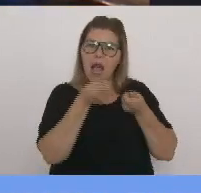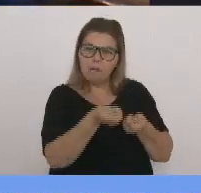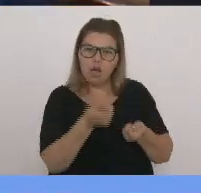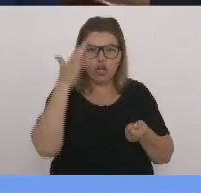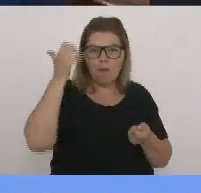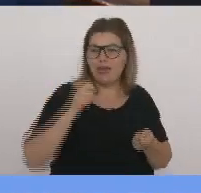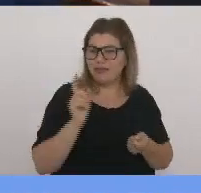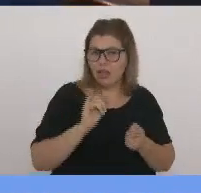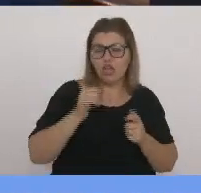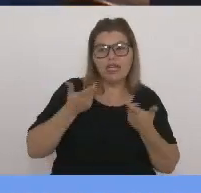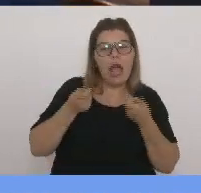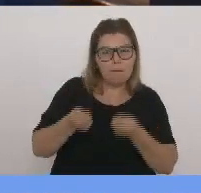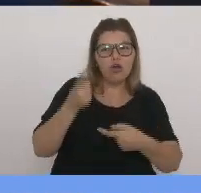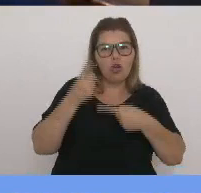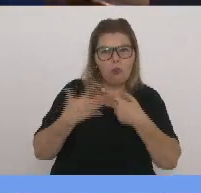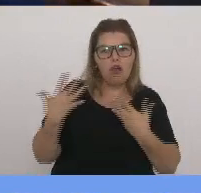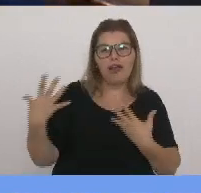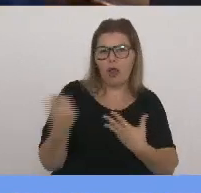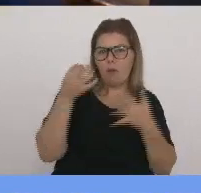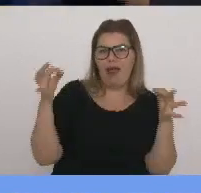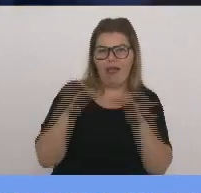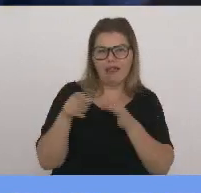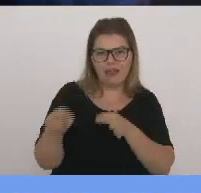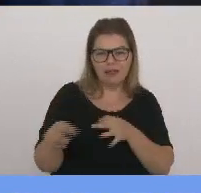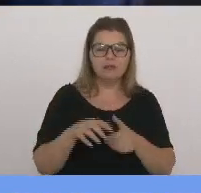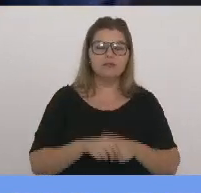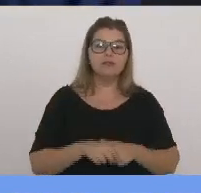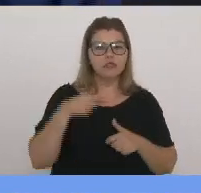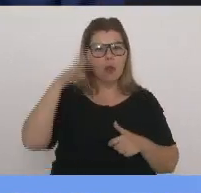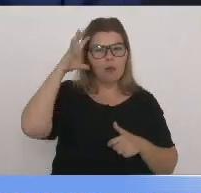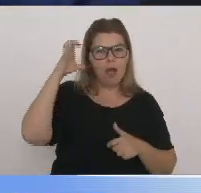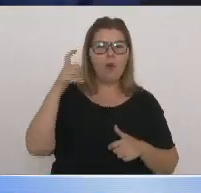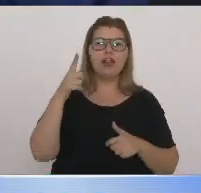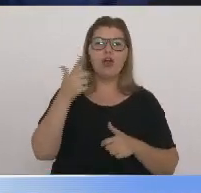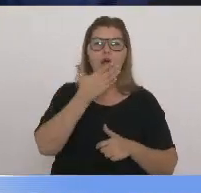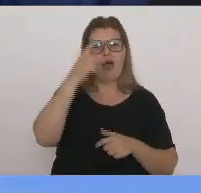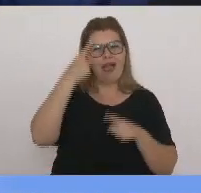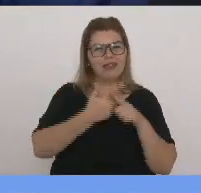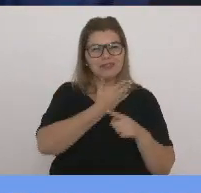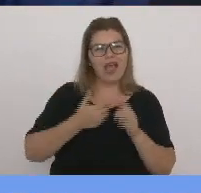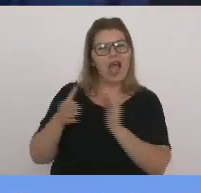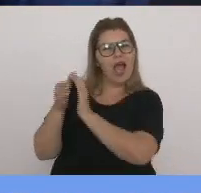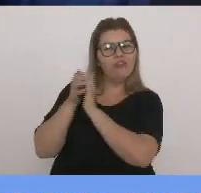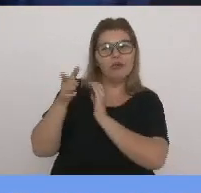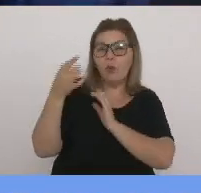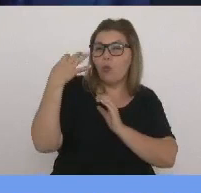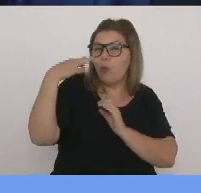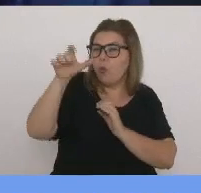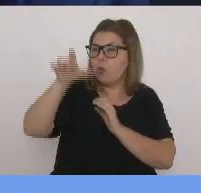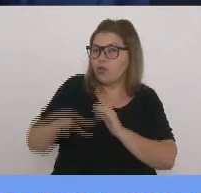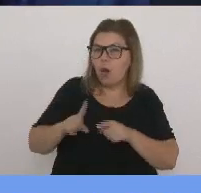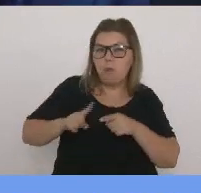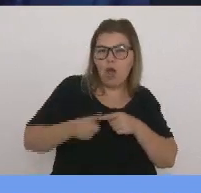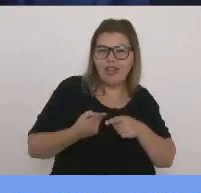por esta justa causa. Recuerdo perfectamente que Raúl Alfonsín fue prácticamente el único de los políticos que se animó a